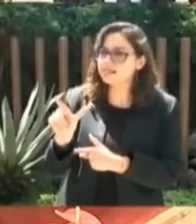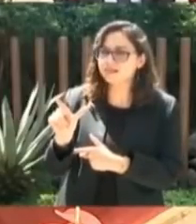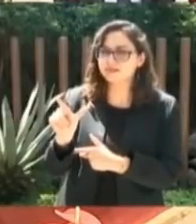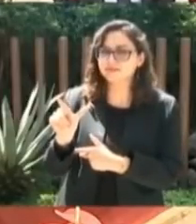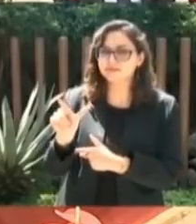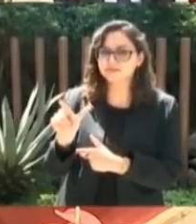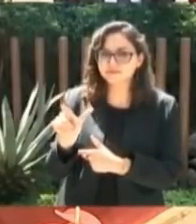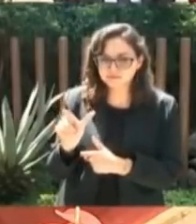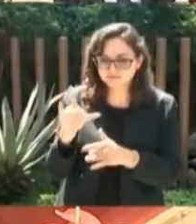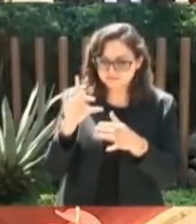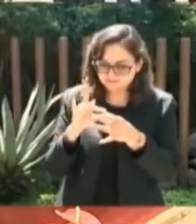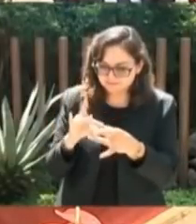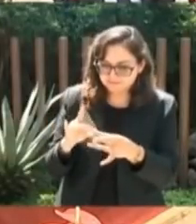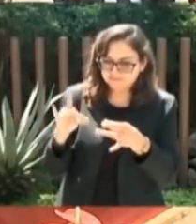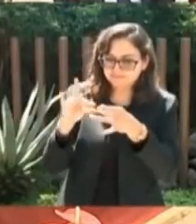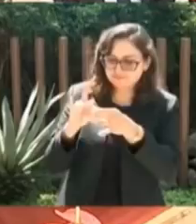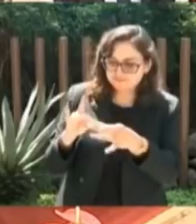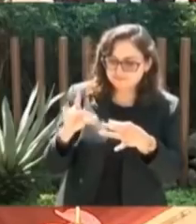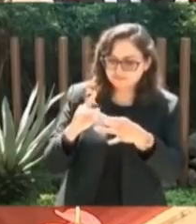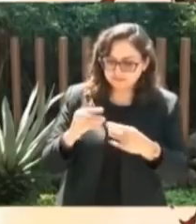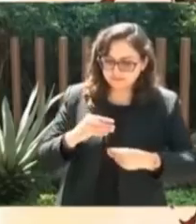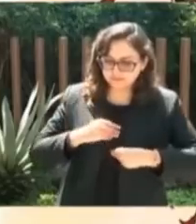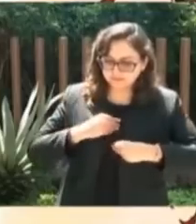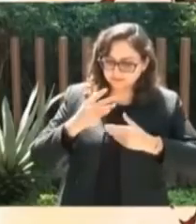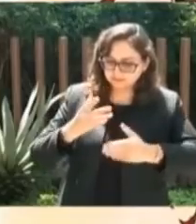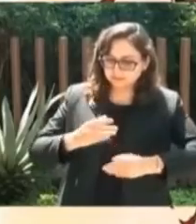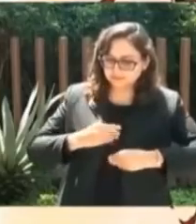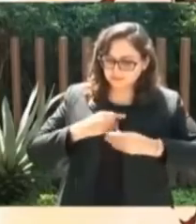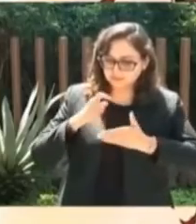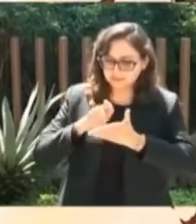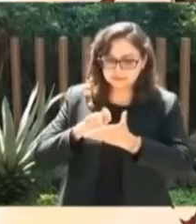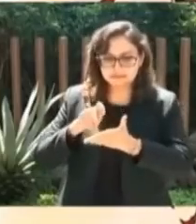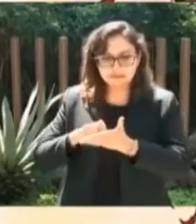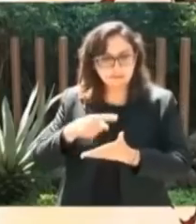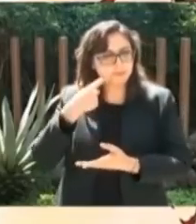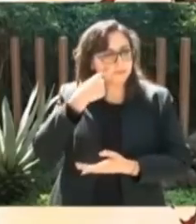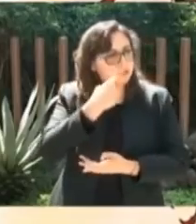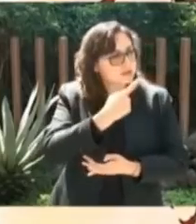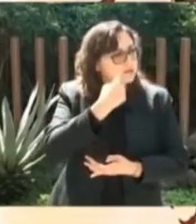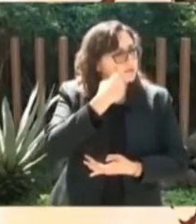Y ya le explicaba a Mújica lo que veía,